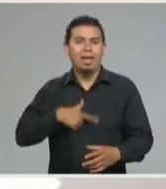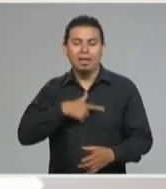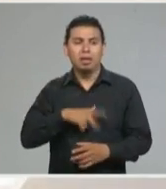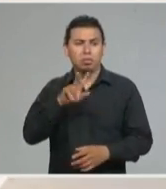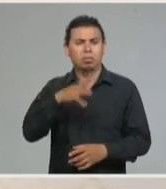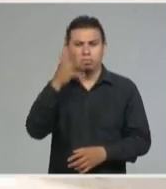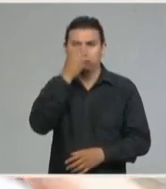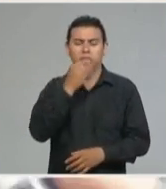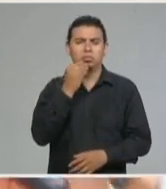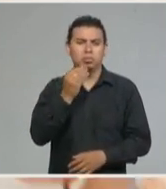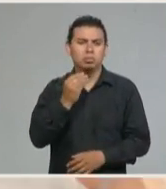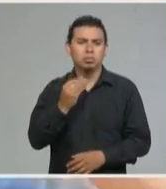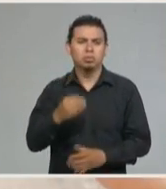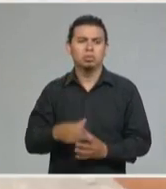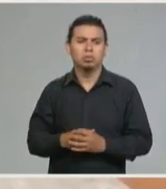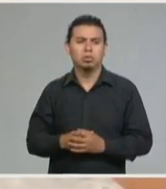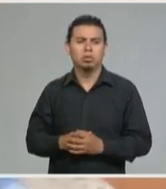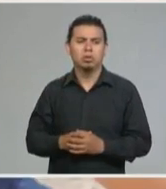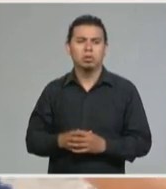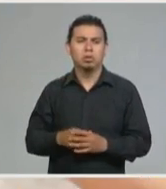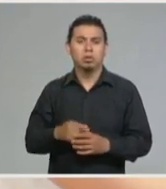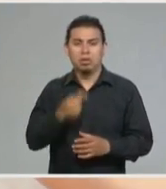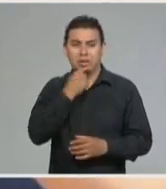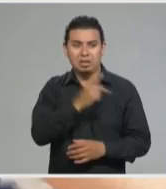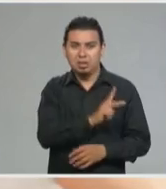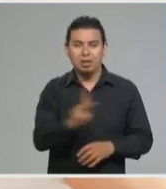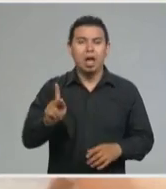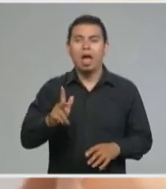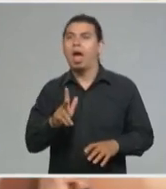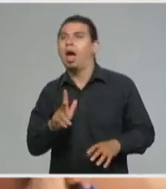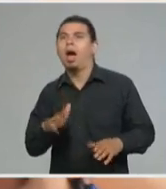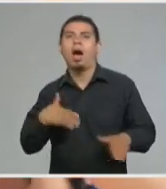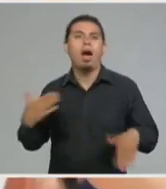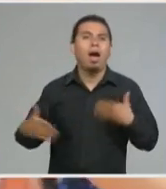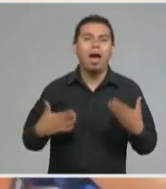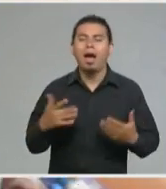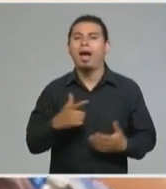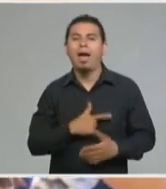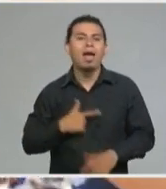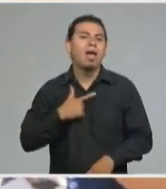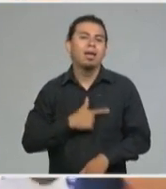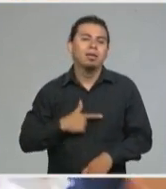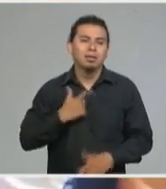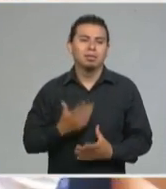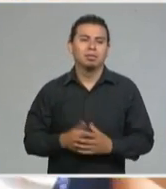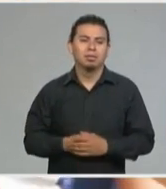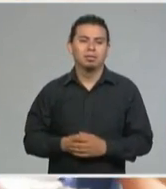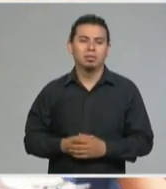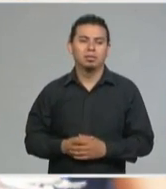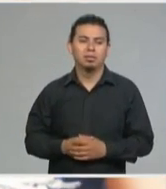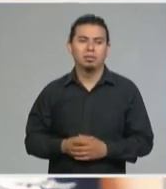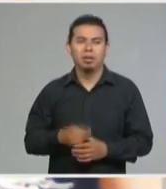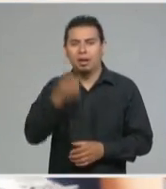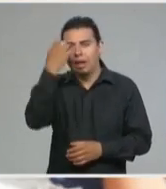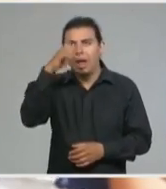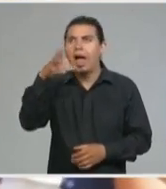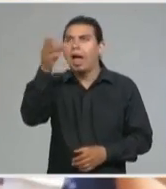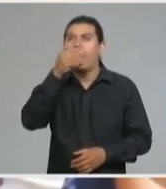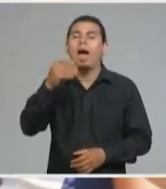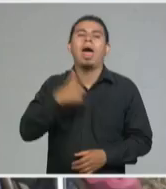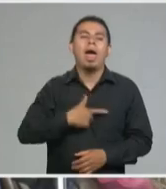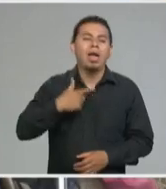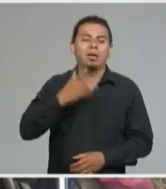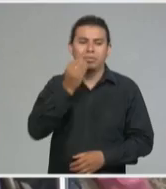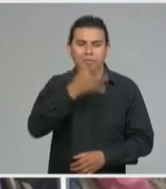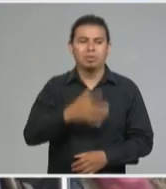están muy bonitos. Es algo pues que para los niños está súper bien, yo creo, para una nueva experiencia, ¿no? Para cualquier gente que llegue a